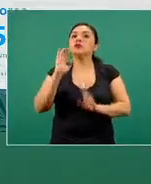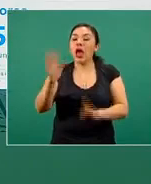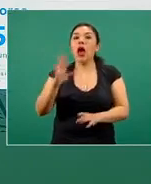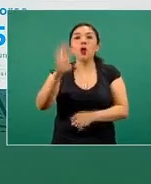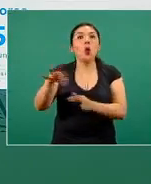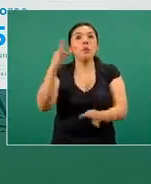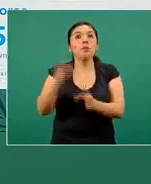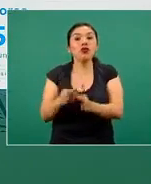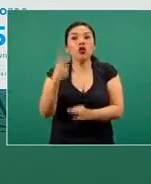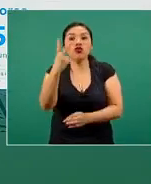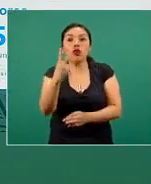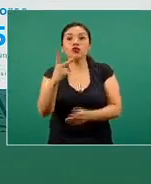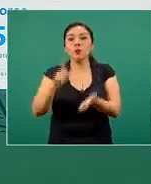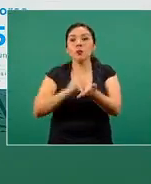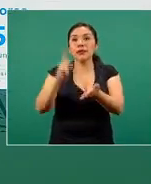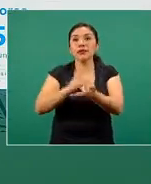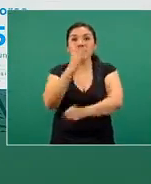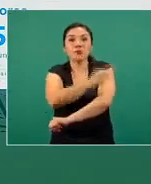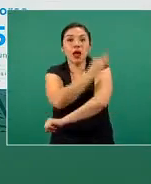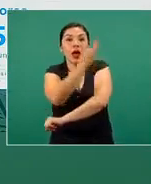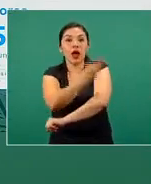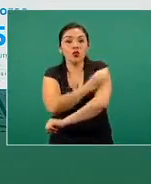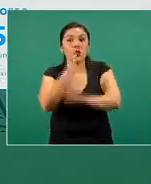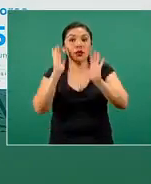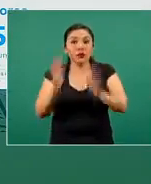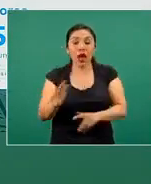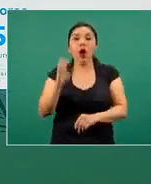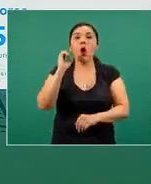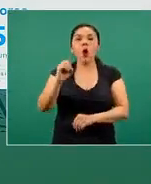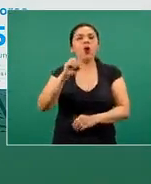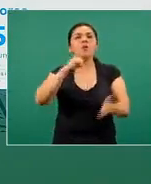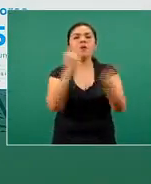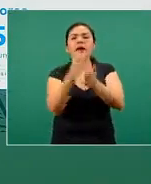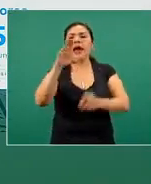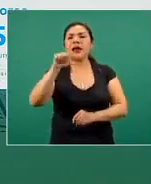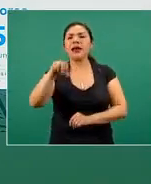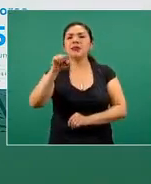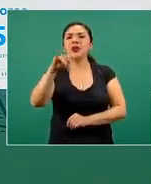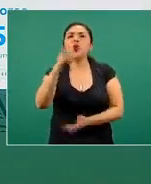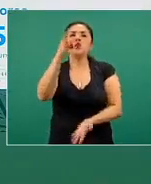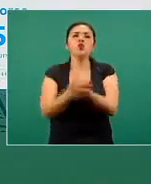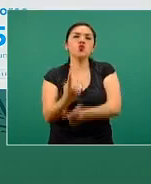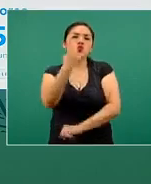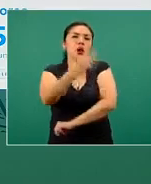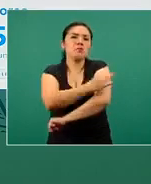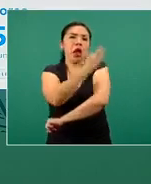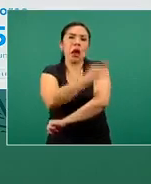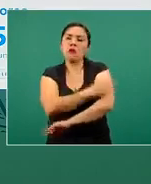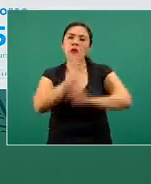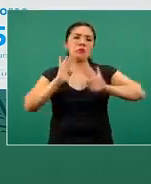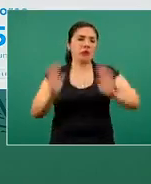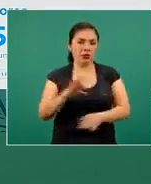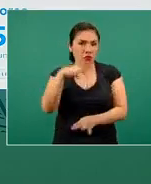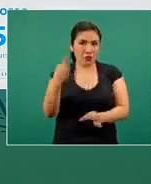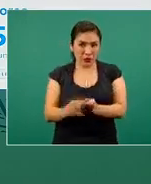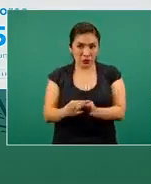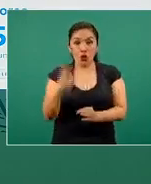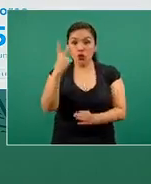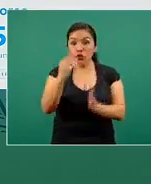completos con las 2 dosis, o en el caso de la vacuna CanSino, con la única dosis que se requiere para este esquema,